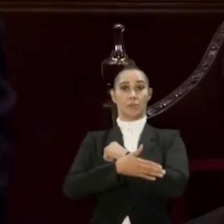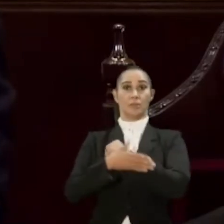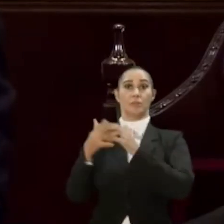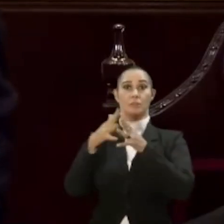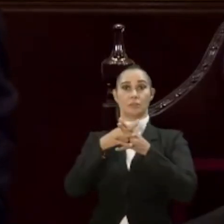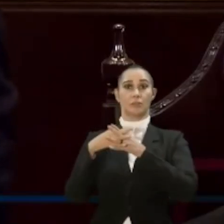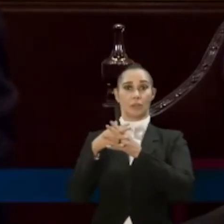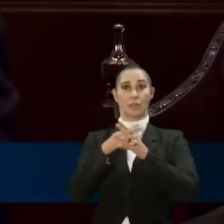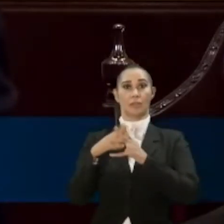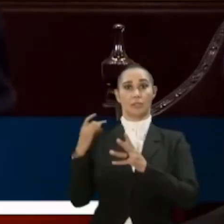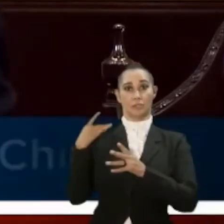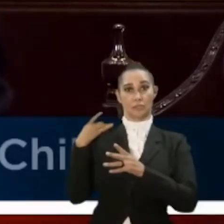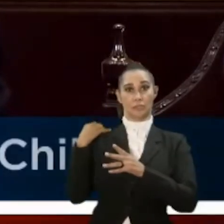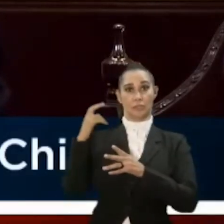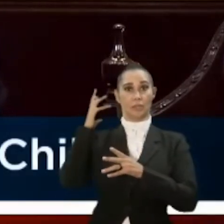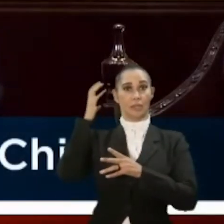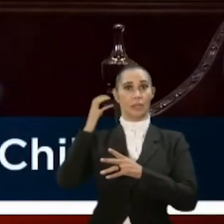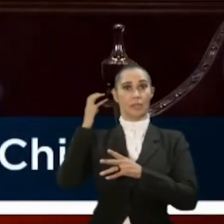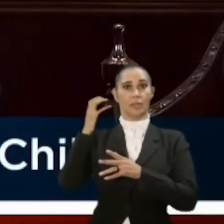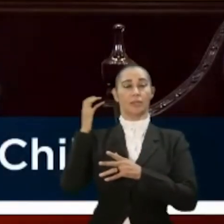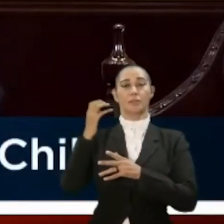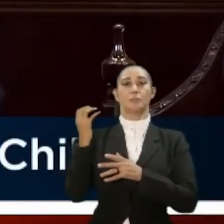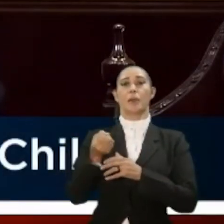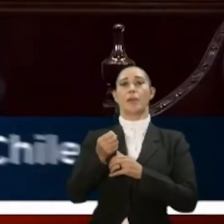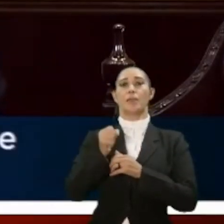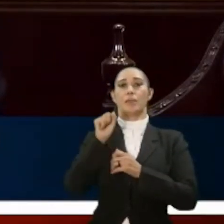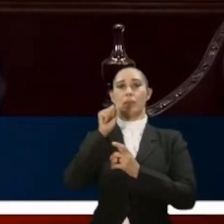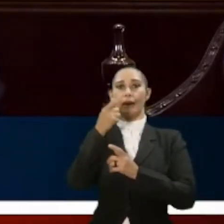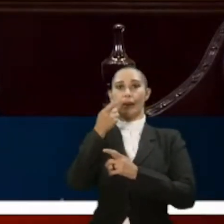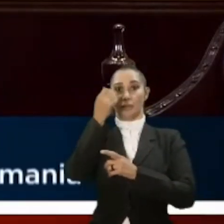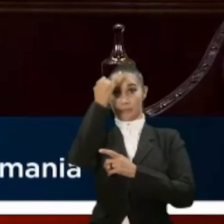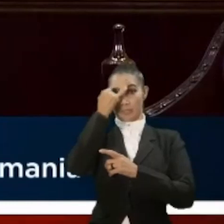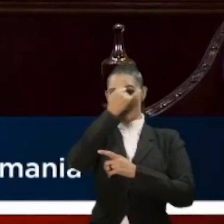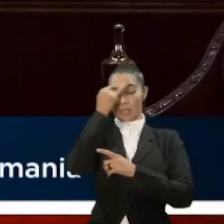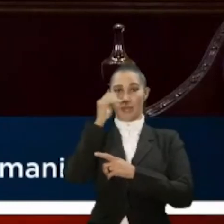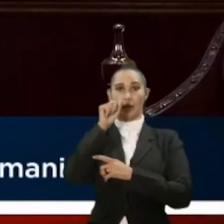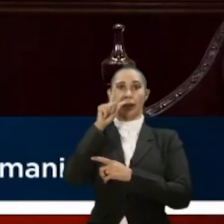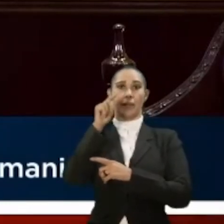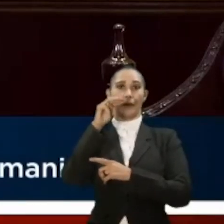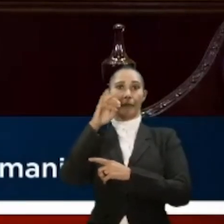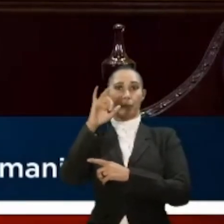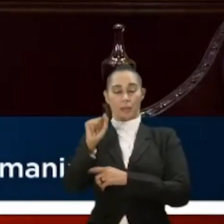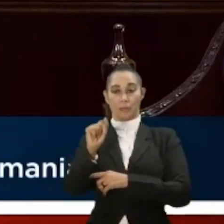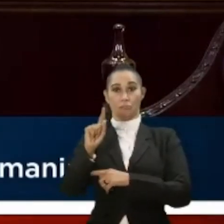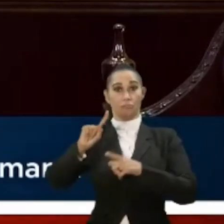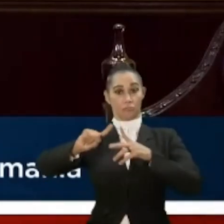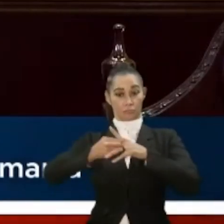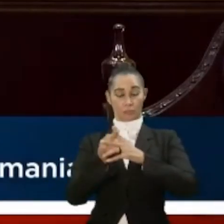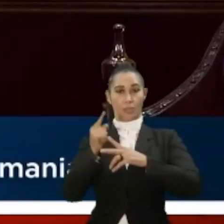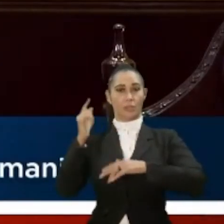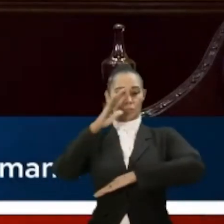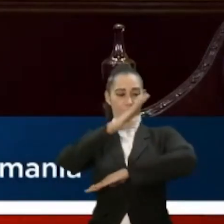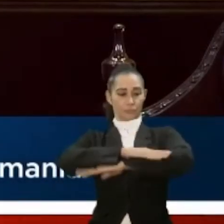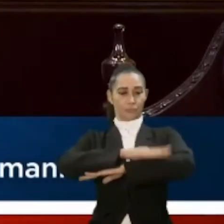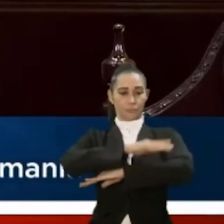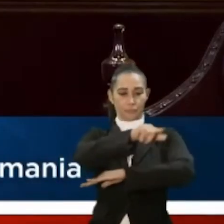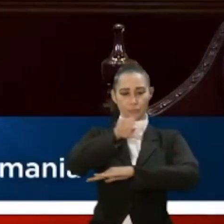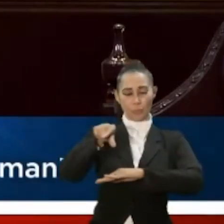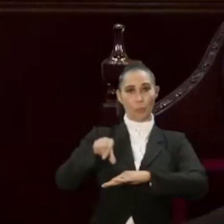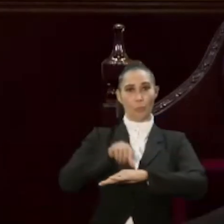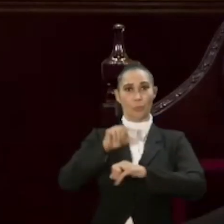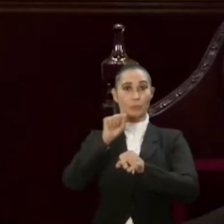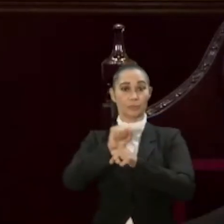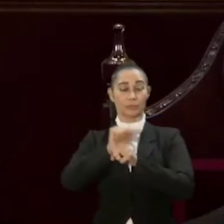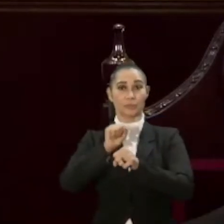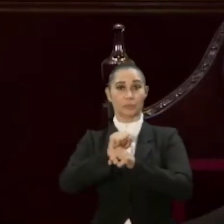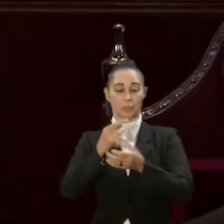Unidos, Uruguay, Chile, España, Italia, Francia, Inglaterra y Alemania. Y se formó además la primera mesa de trabajo para apoyar la